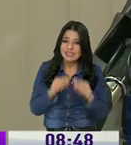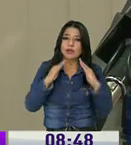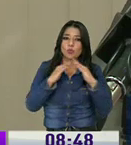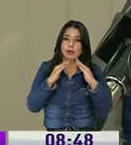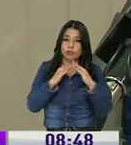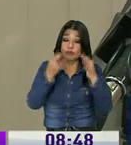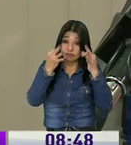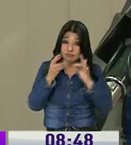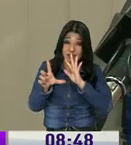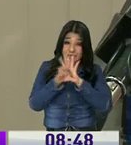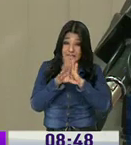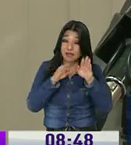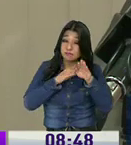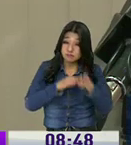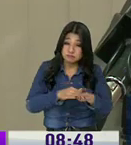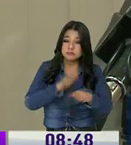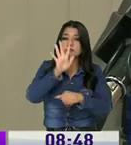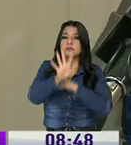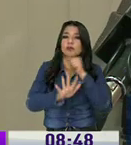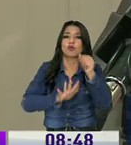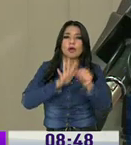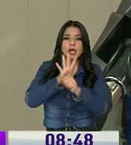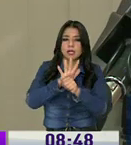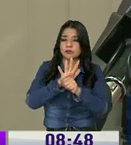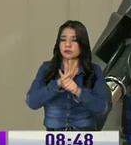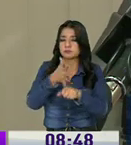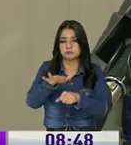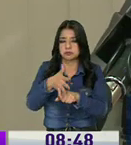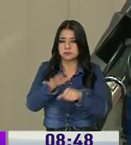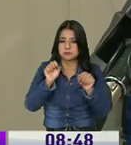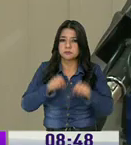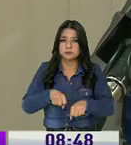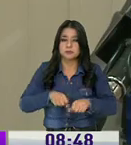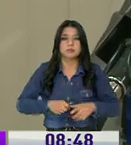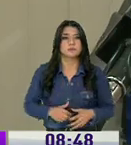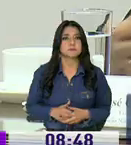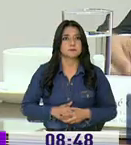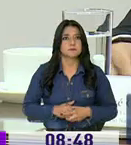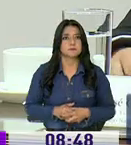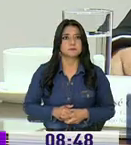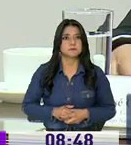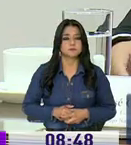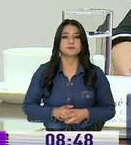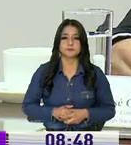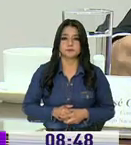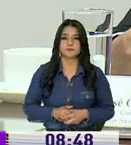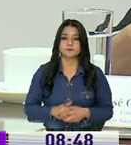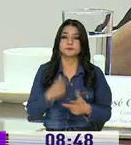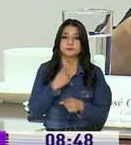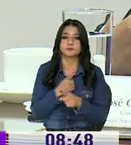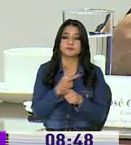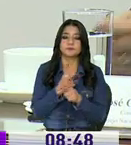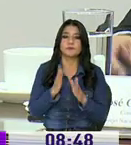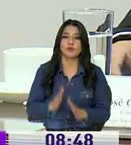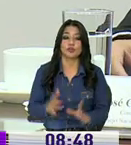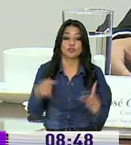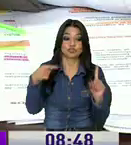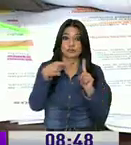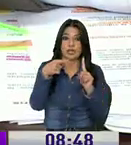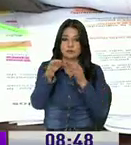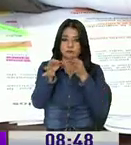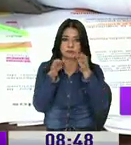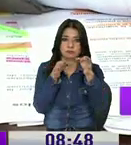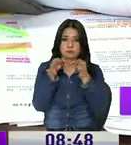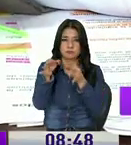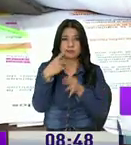país legalmente, residiendo en el país legalmente, al menos los 5 años que indica la ley. En este marco, el consejero José Cabrera asegura